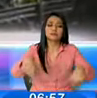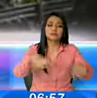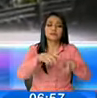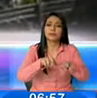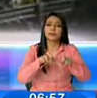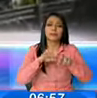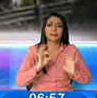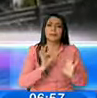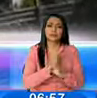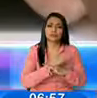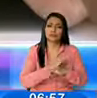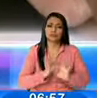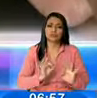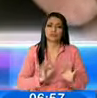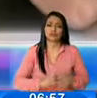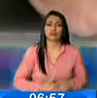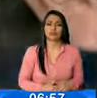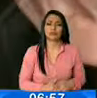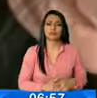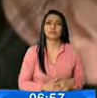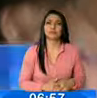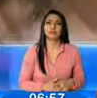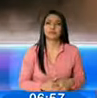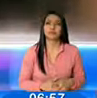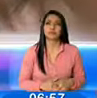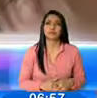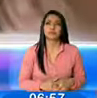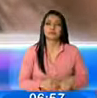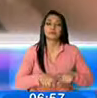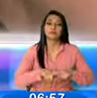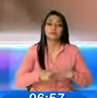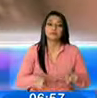permiso de funcionamiento. Sin embargo, actualmente,